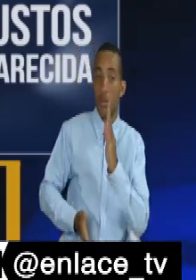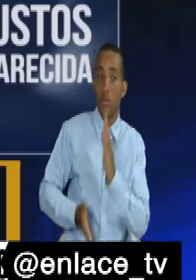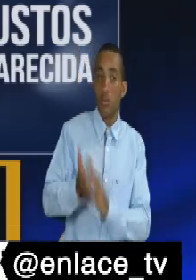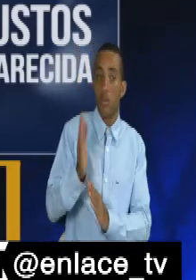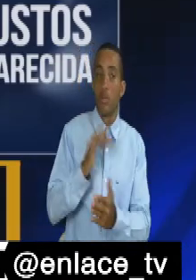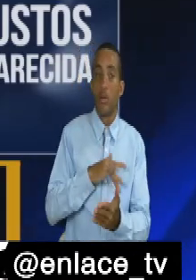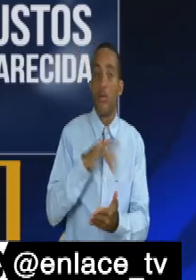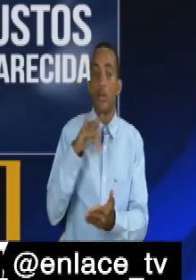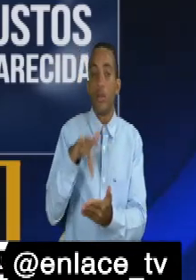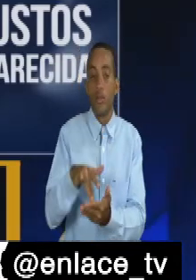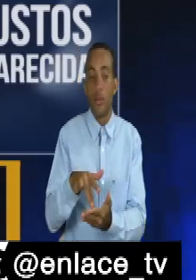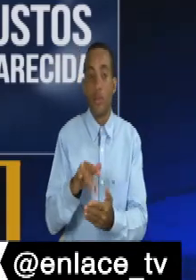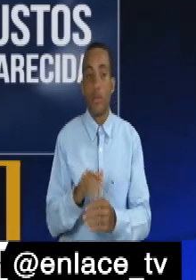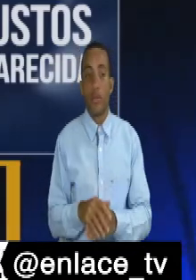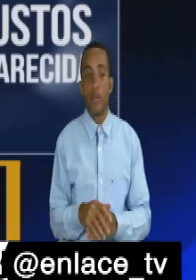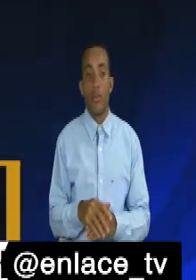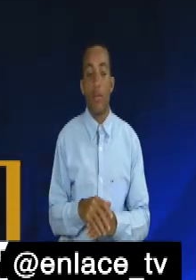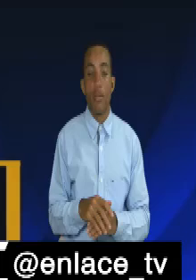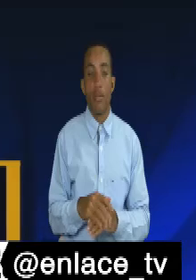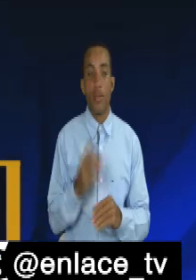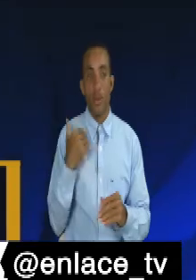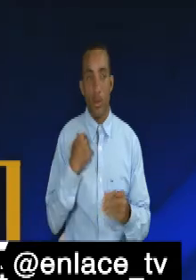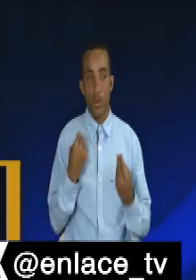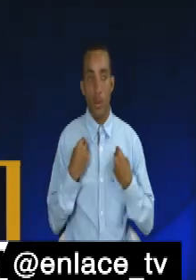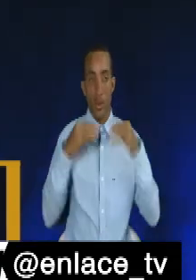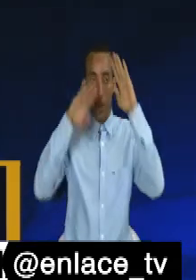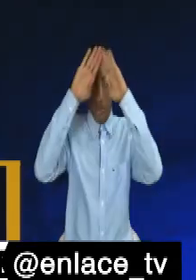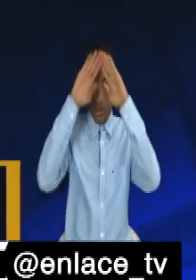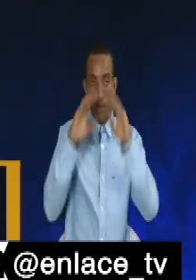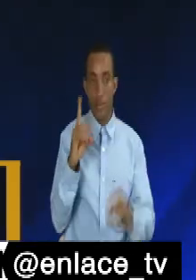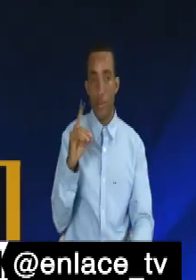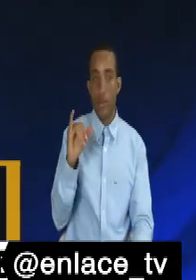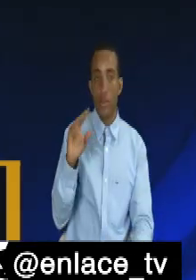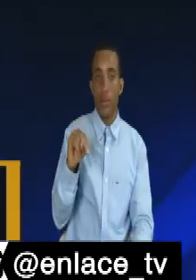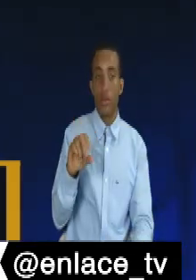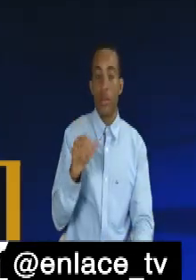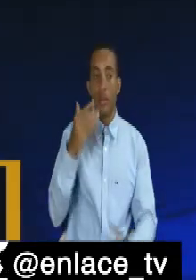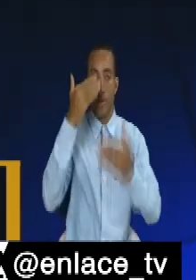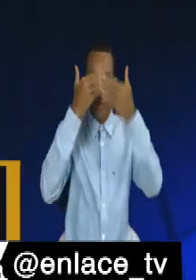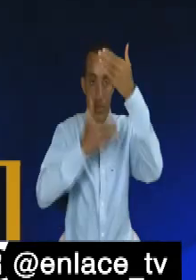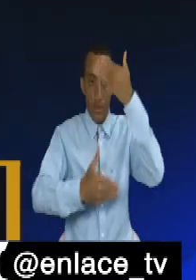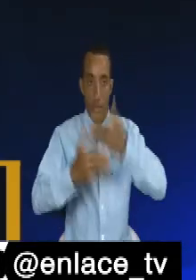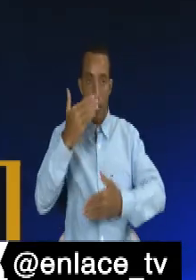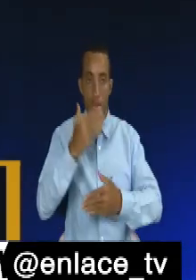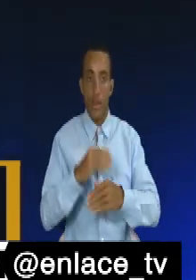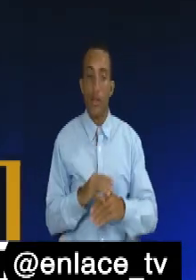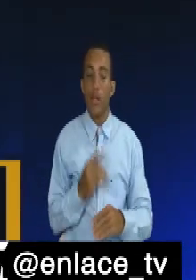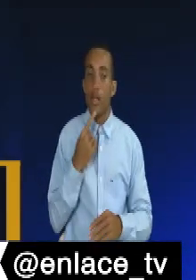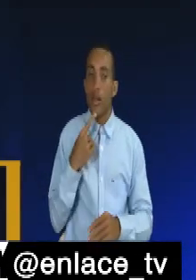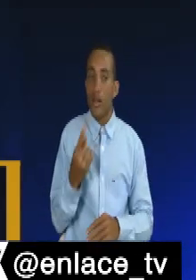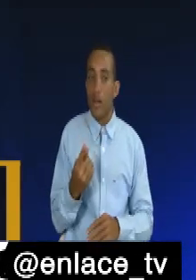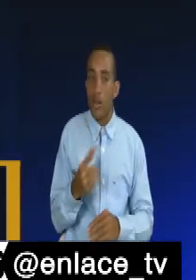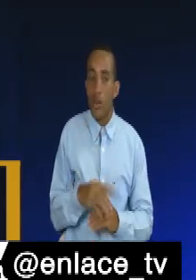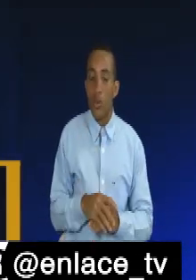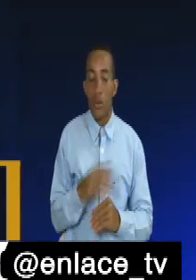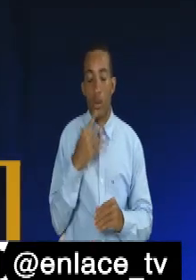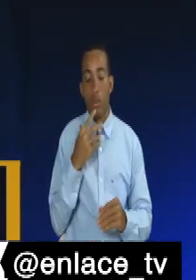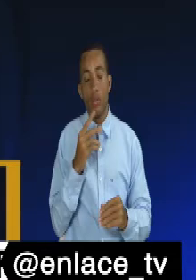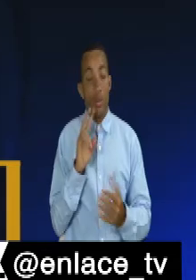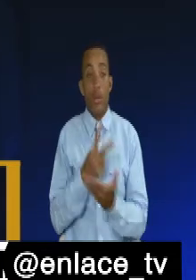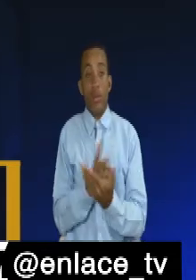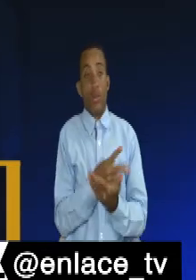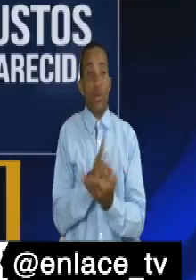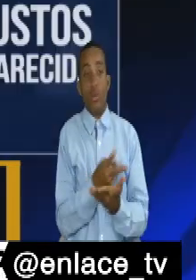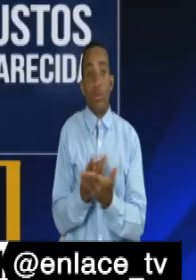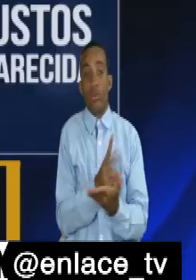ella salió porque nosotros vivimos en el centro Ecopetrol. Diana Manjarres es discapacitada y sufre ataques de epilepsia, situación que preocupa aún más a sus familiares,